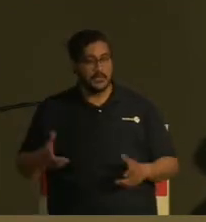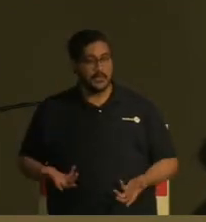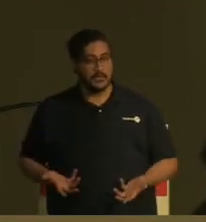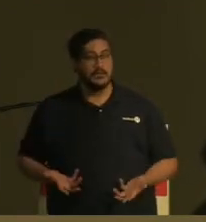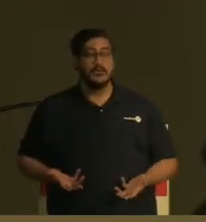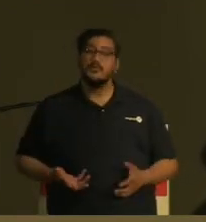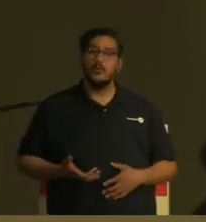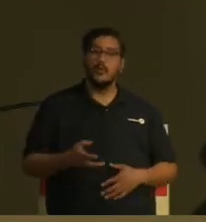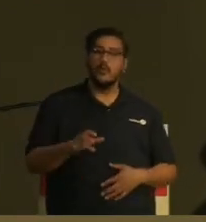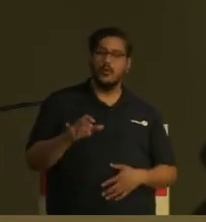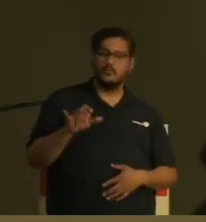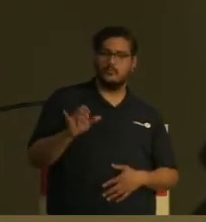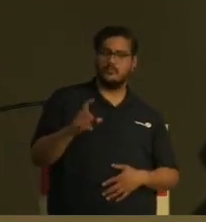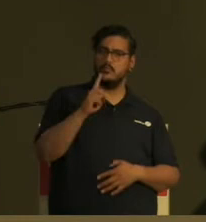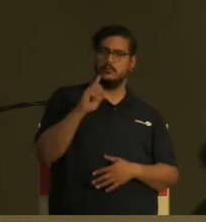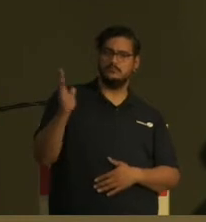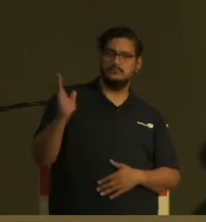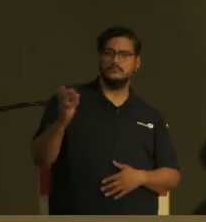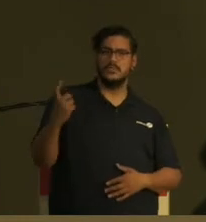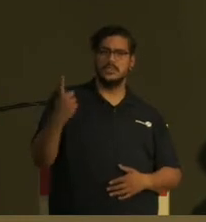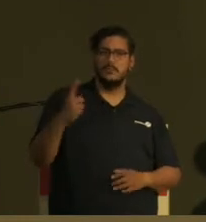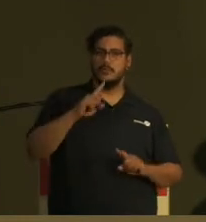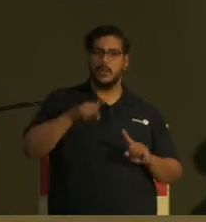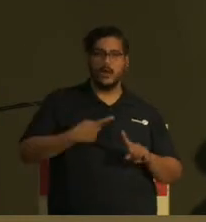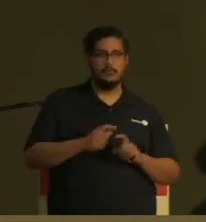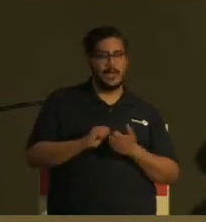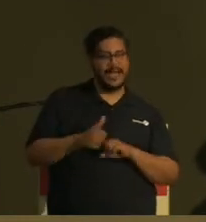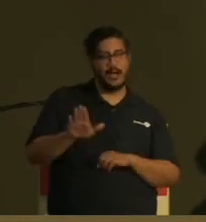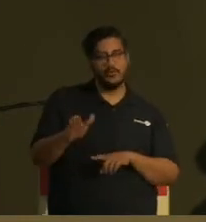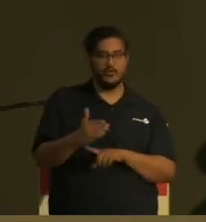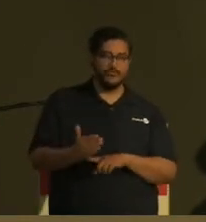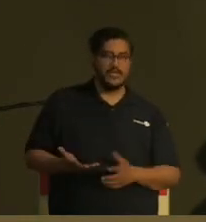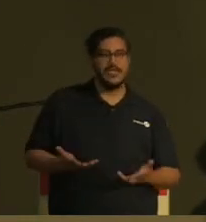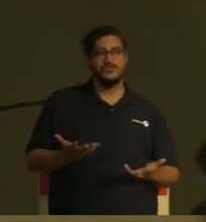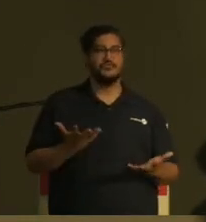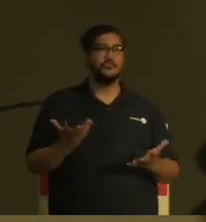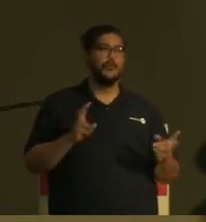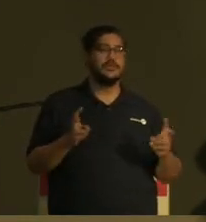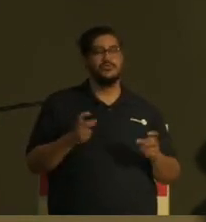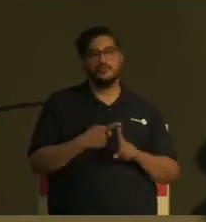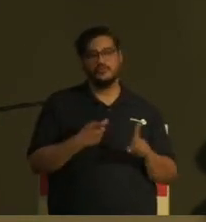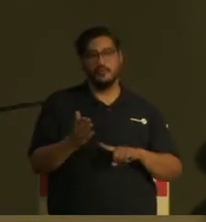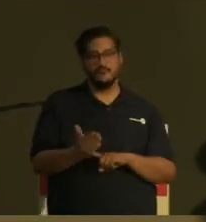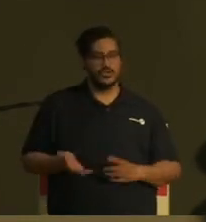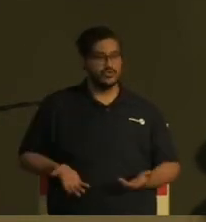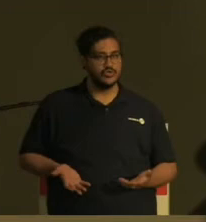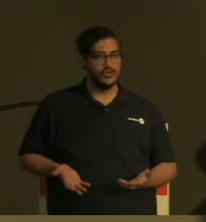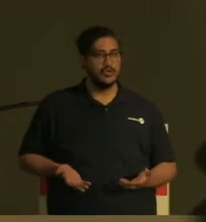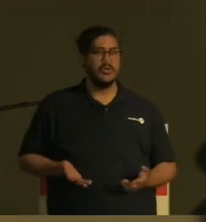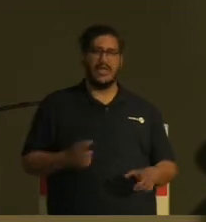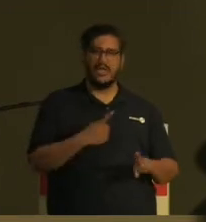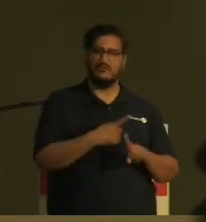un discurso muy terso de alguien que habla de cómo sus peces, los problemas que tiene con los peces, y por los lapsus